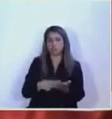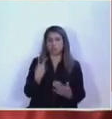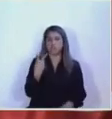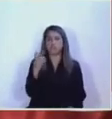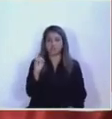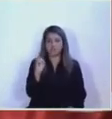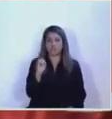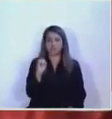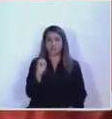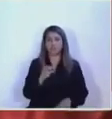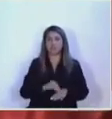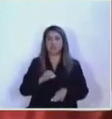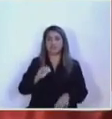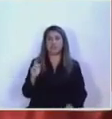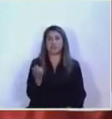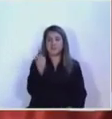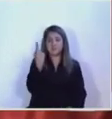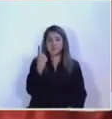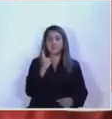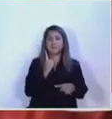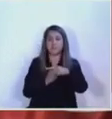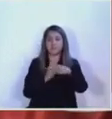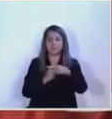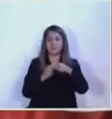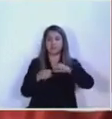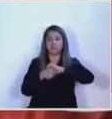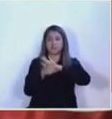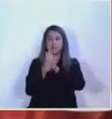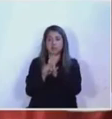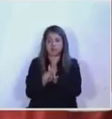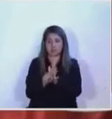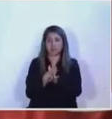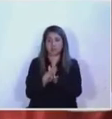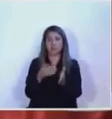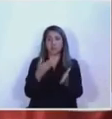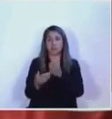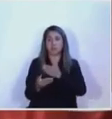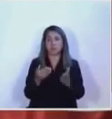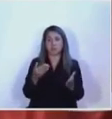se reporta el primer caso positivo de COVID-19 en el